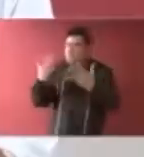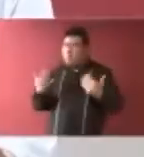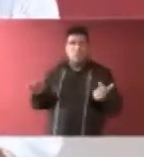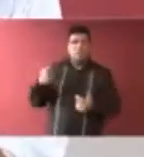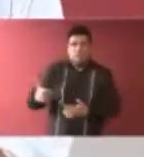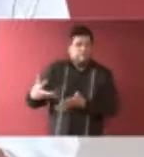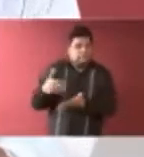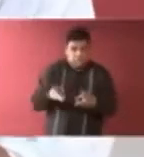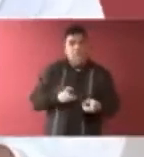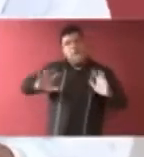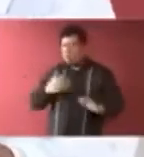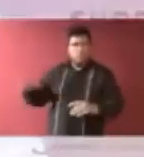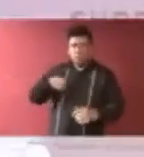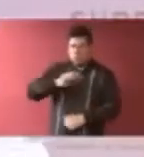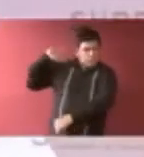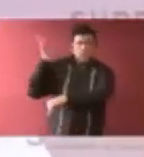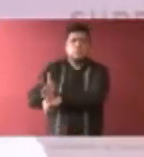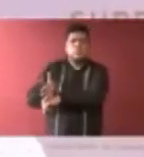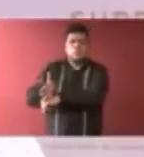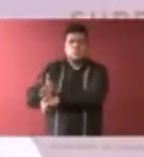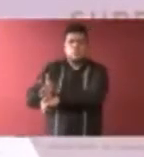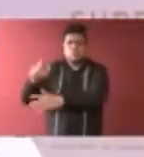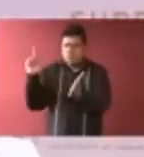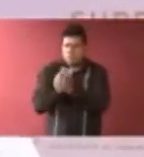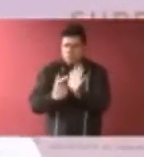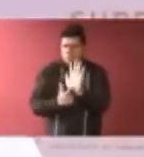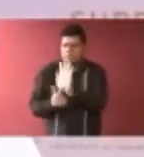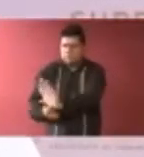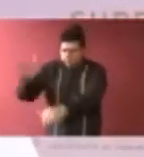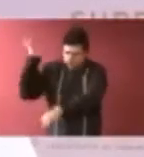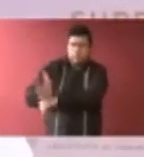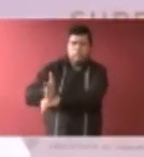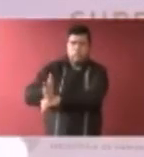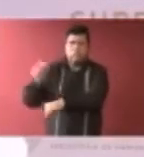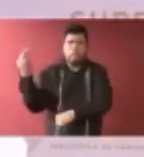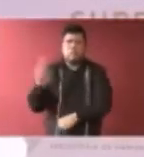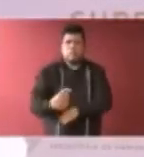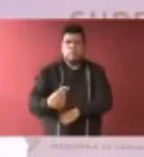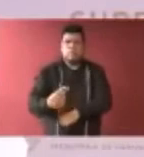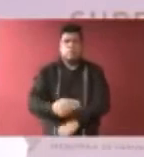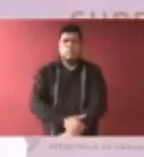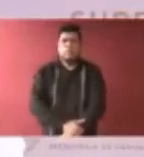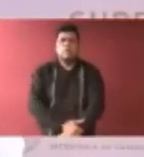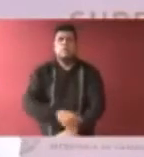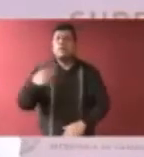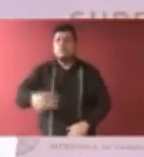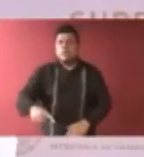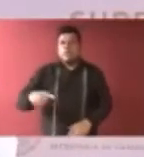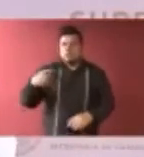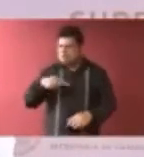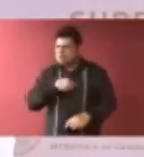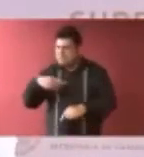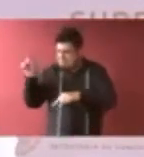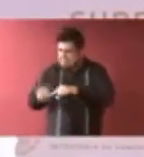¿Qué va a pasar con los que tengan uñas largas? Vamos a dar manicure al que